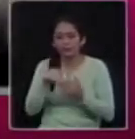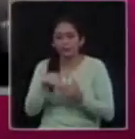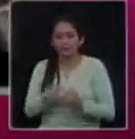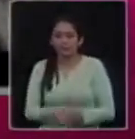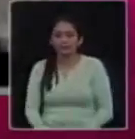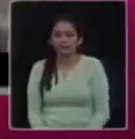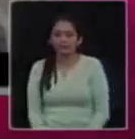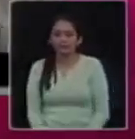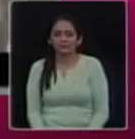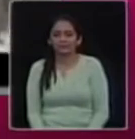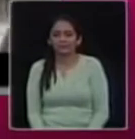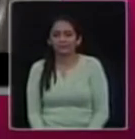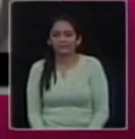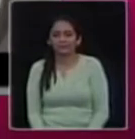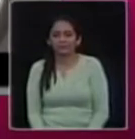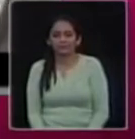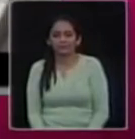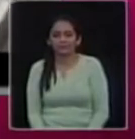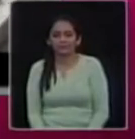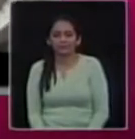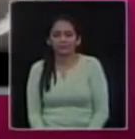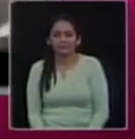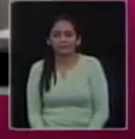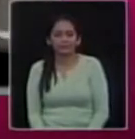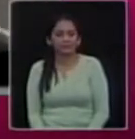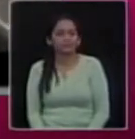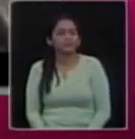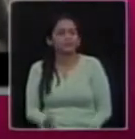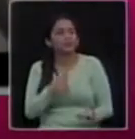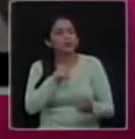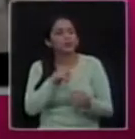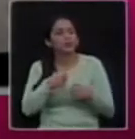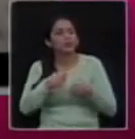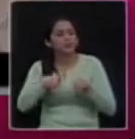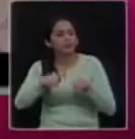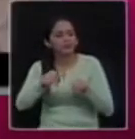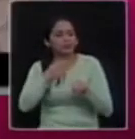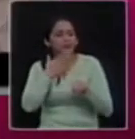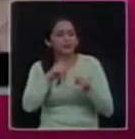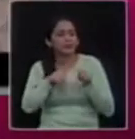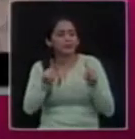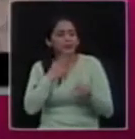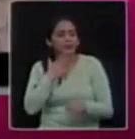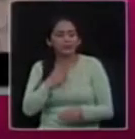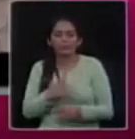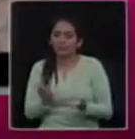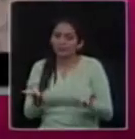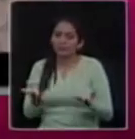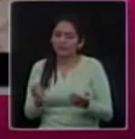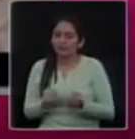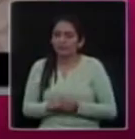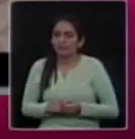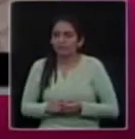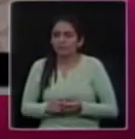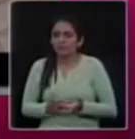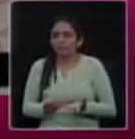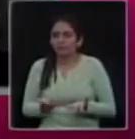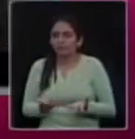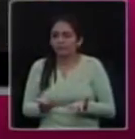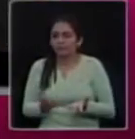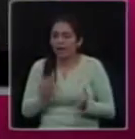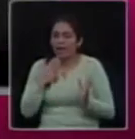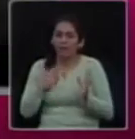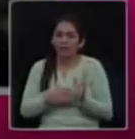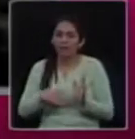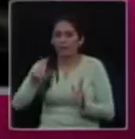es el plus entonces de las motos que usted realiza? El plus es ser diferente, ponerle pasión. Si alguien tiene algo en la cabeza y soñó